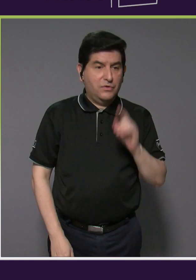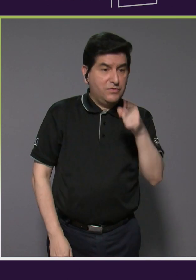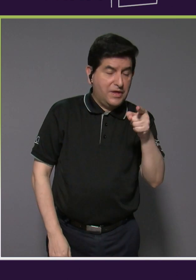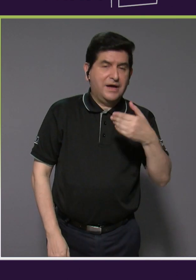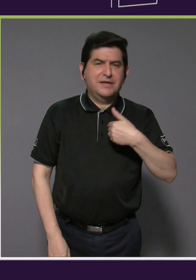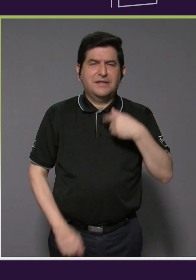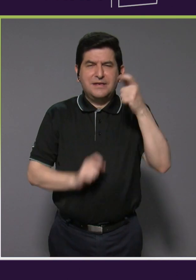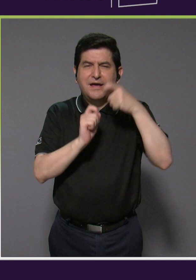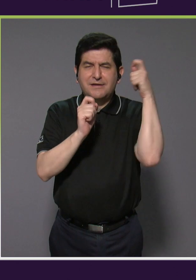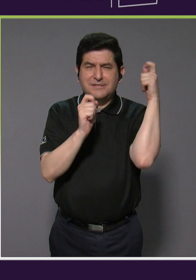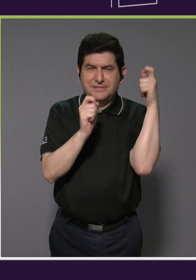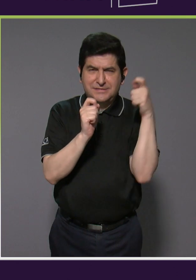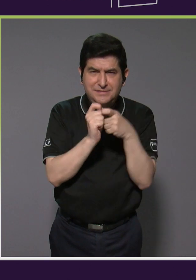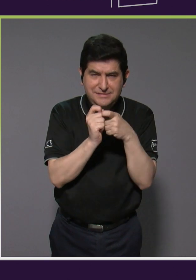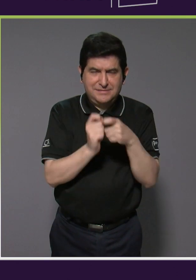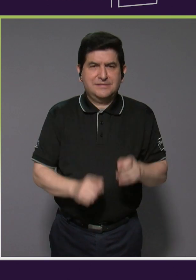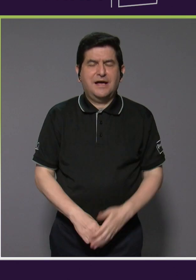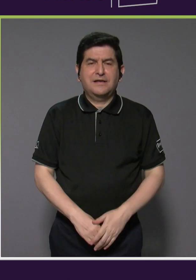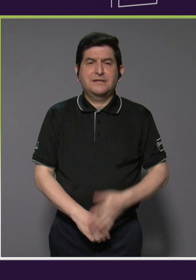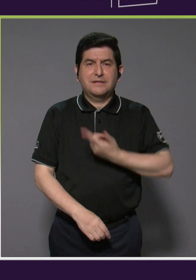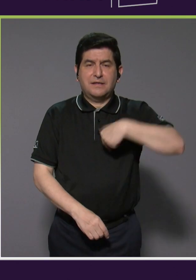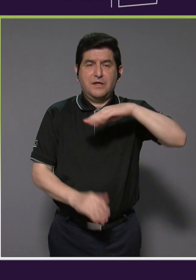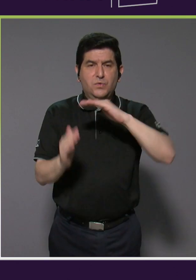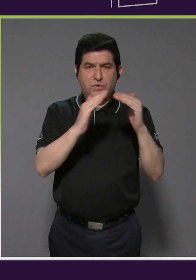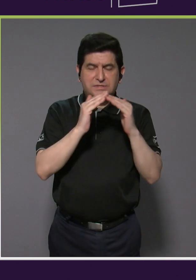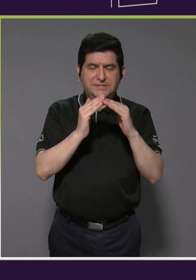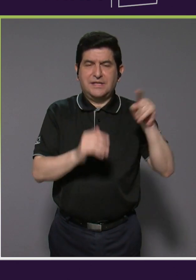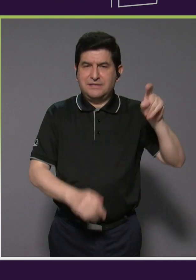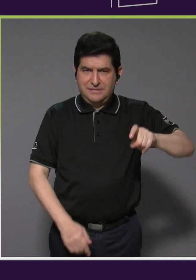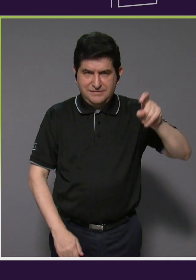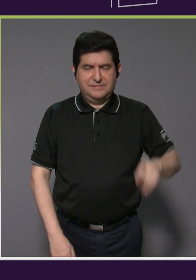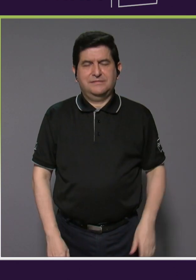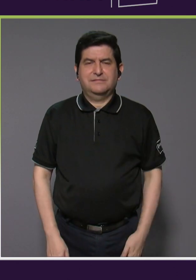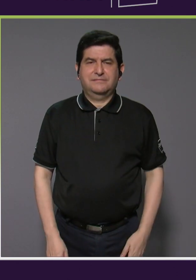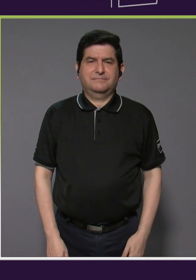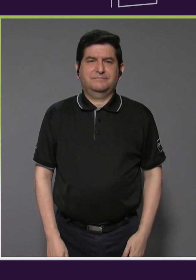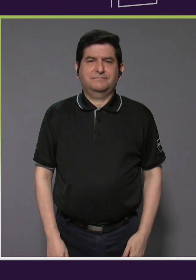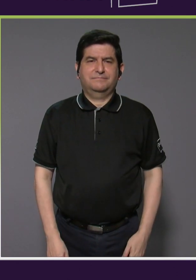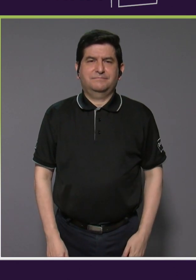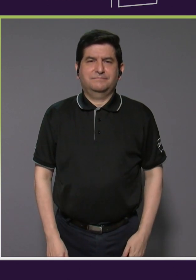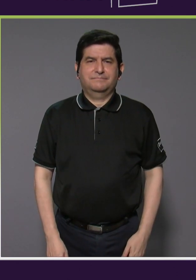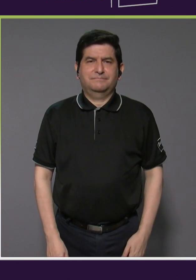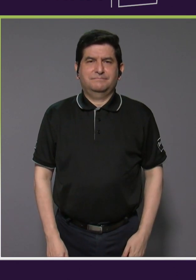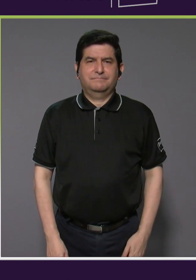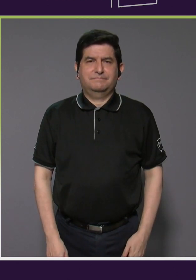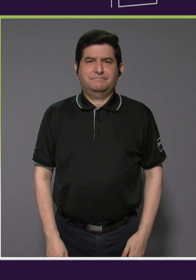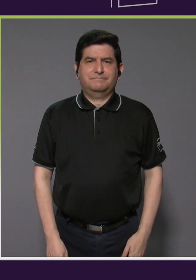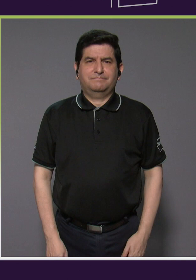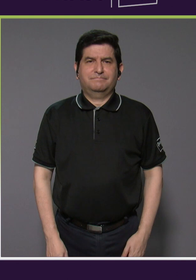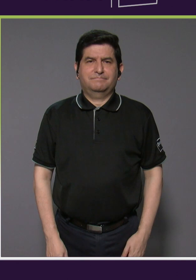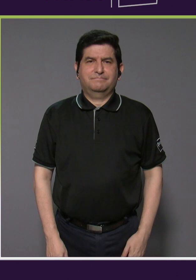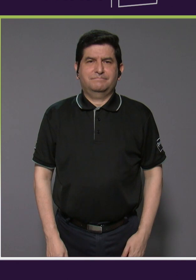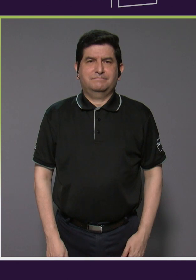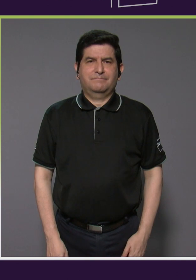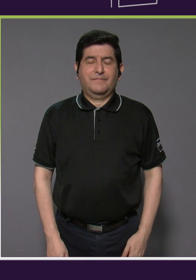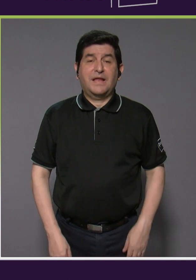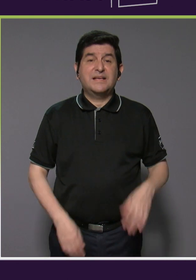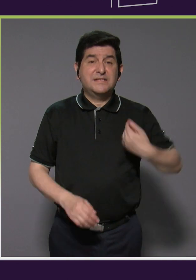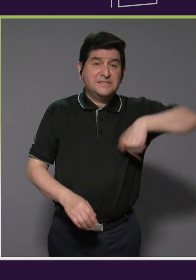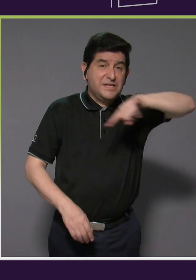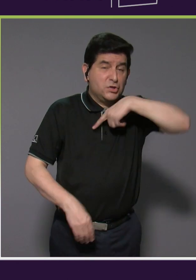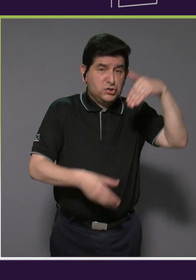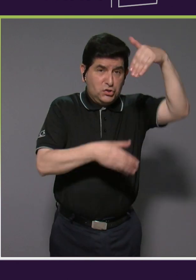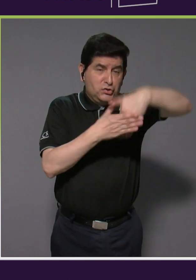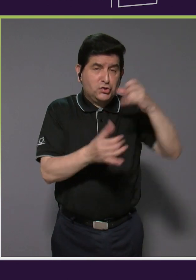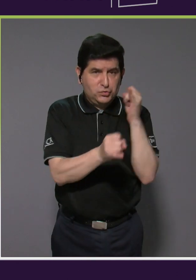la especificidad de nuestra población. Entonces, al entrar a un instituto